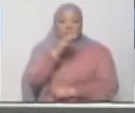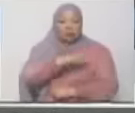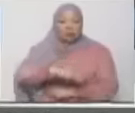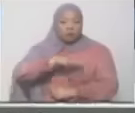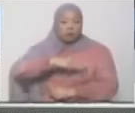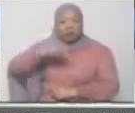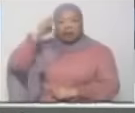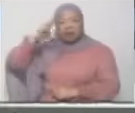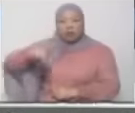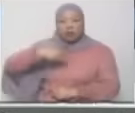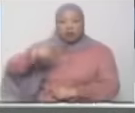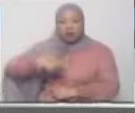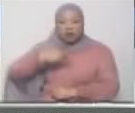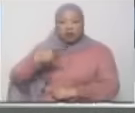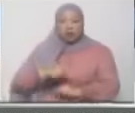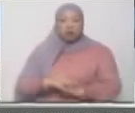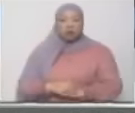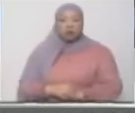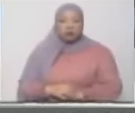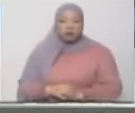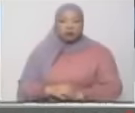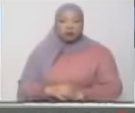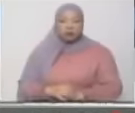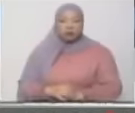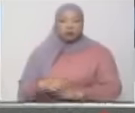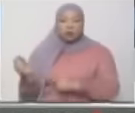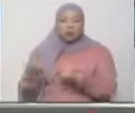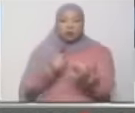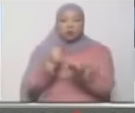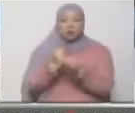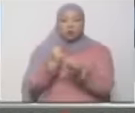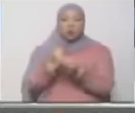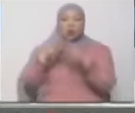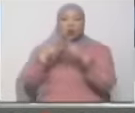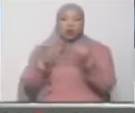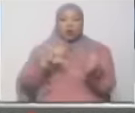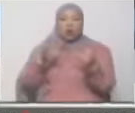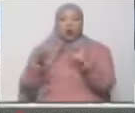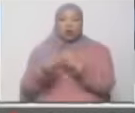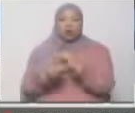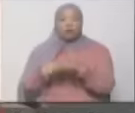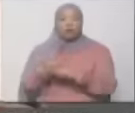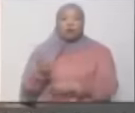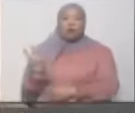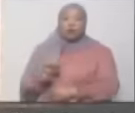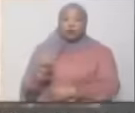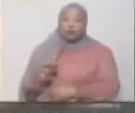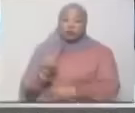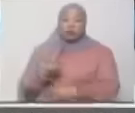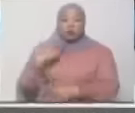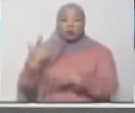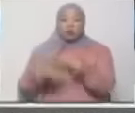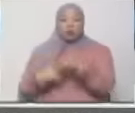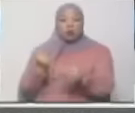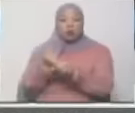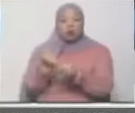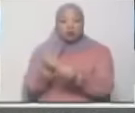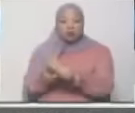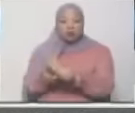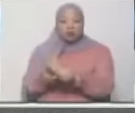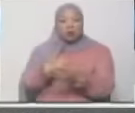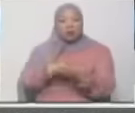las políticas, las infraestructuras, todas las transformaciones que Venezuela está agendando en